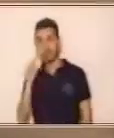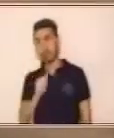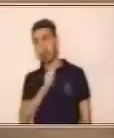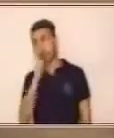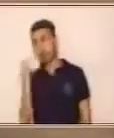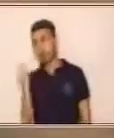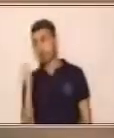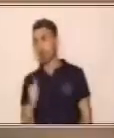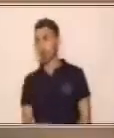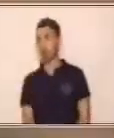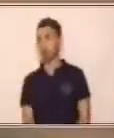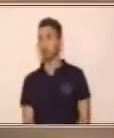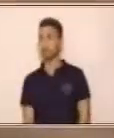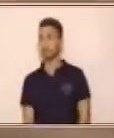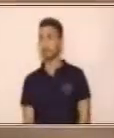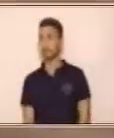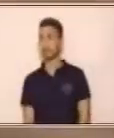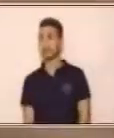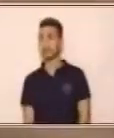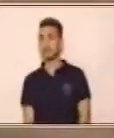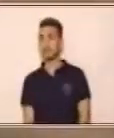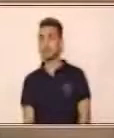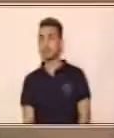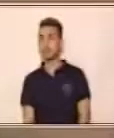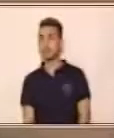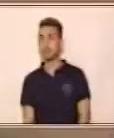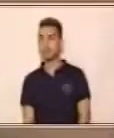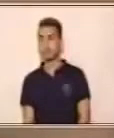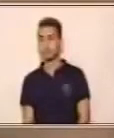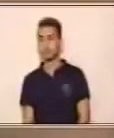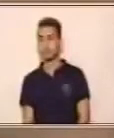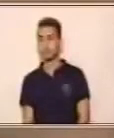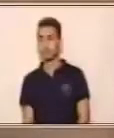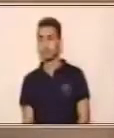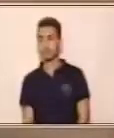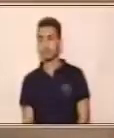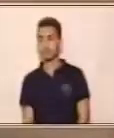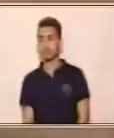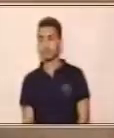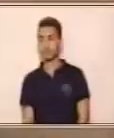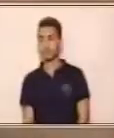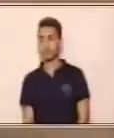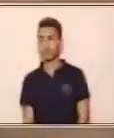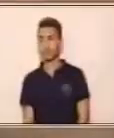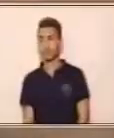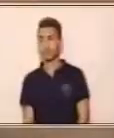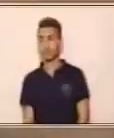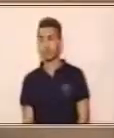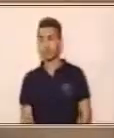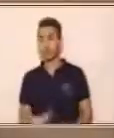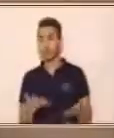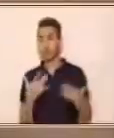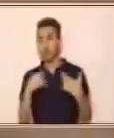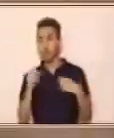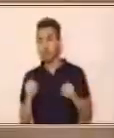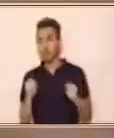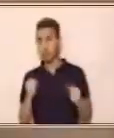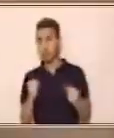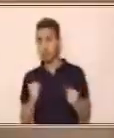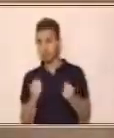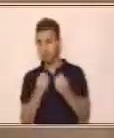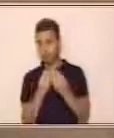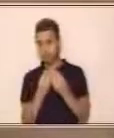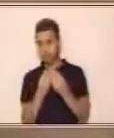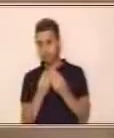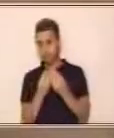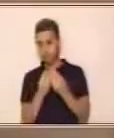pudiera darnos un poco de dificultad. Leamos entonces cómo podemos resolver algunas de